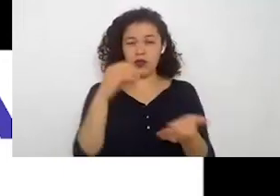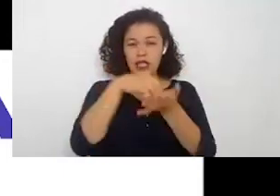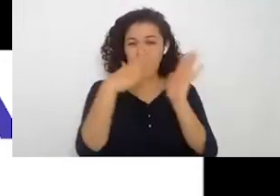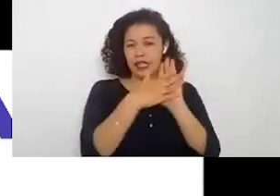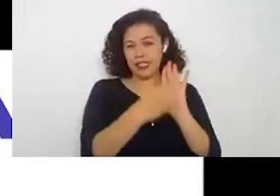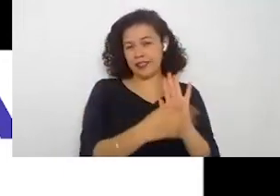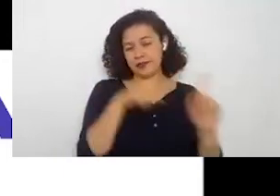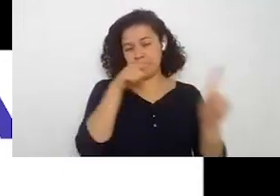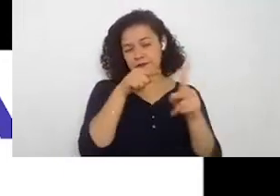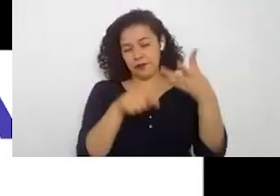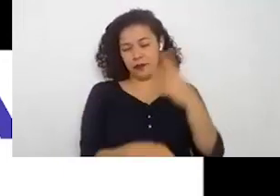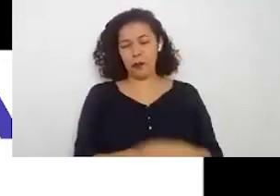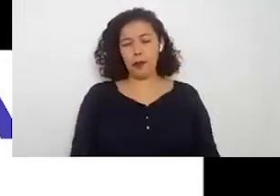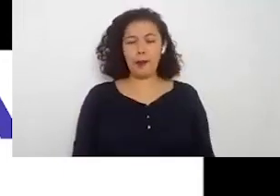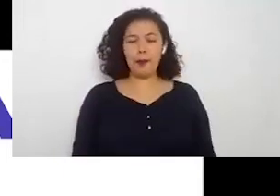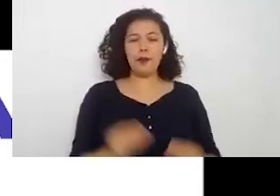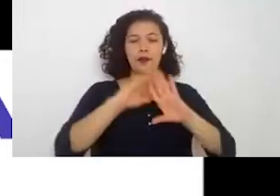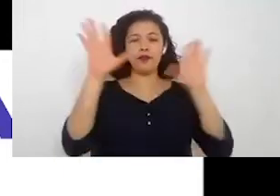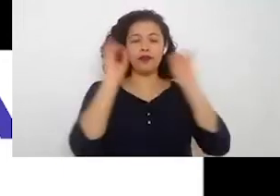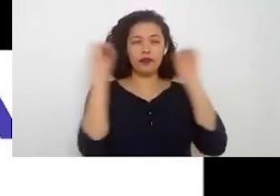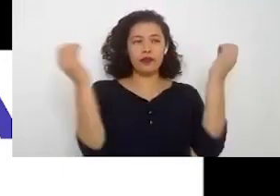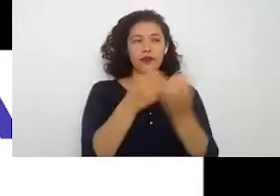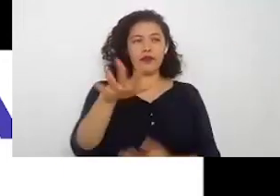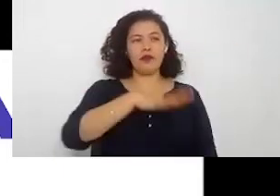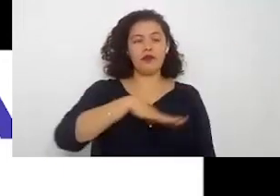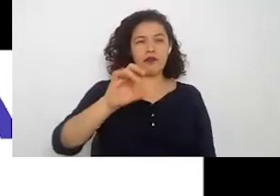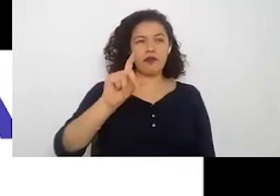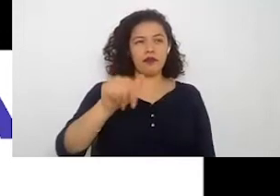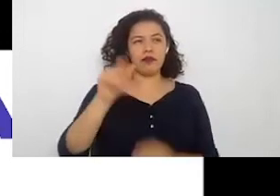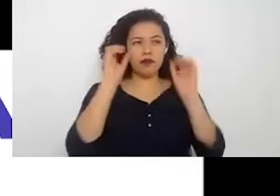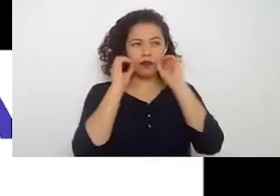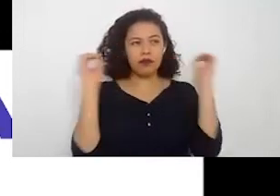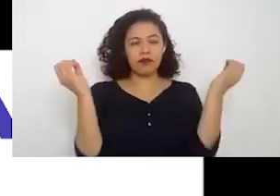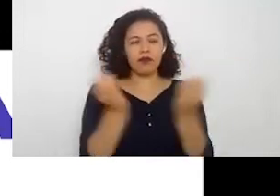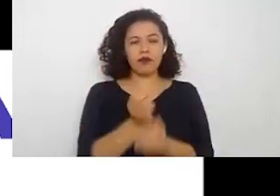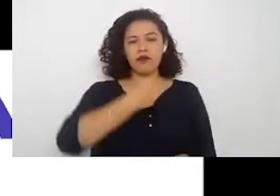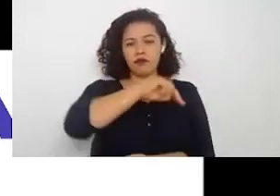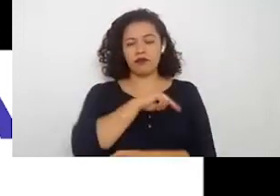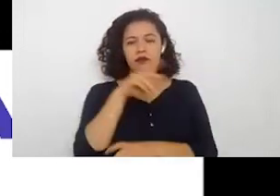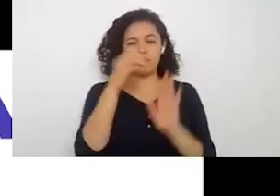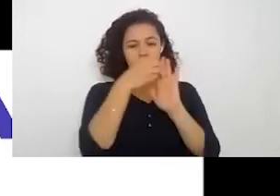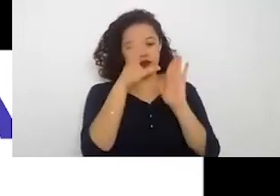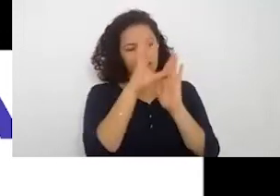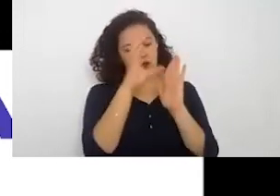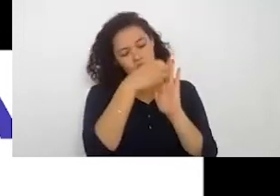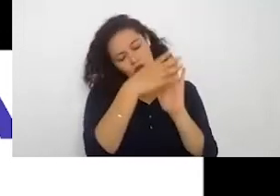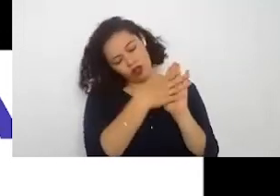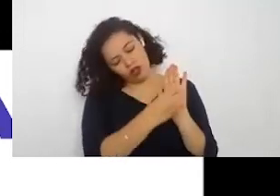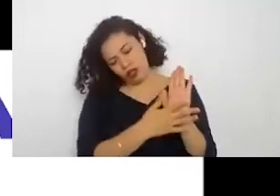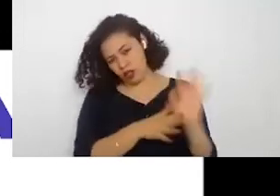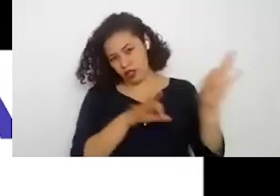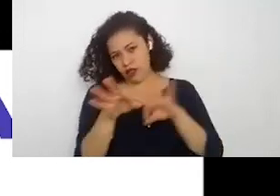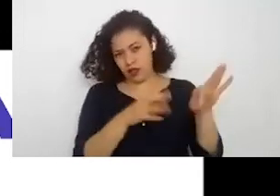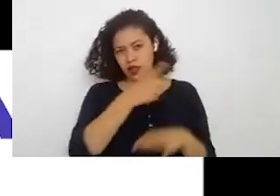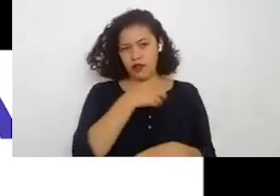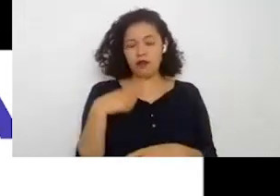las organizaciones de la sociedad civil organizadas debemos de trabajar en esta agenda. Y en nuestro país